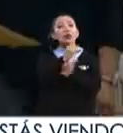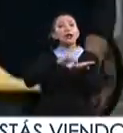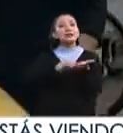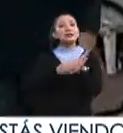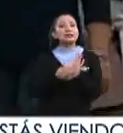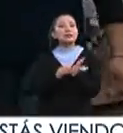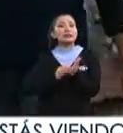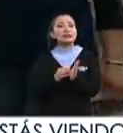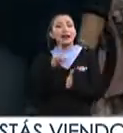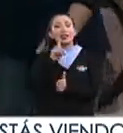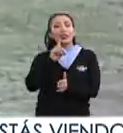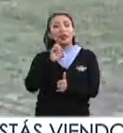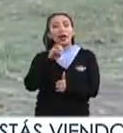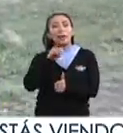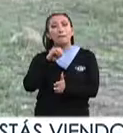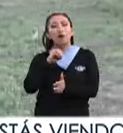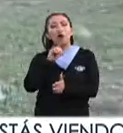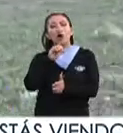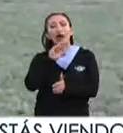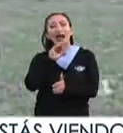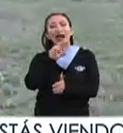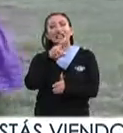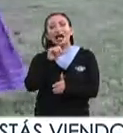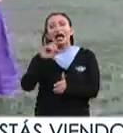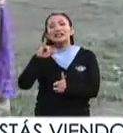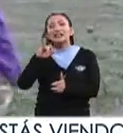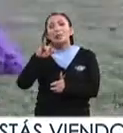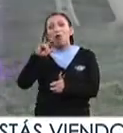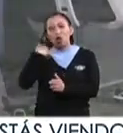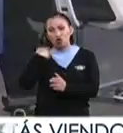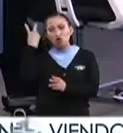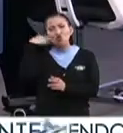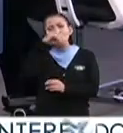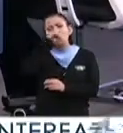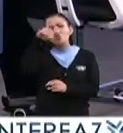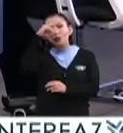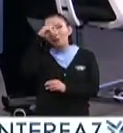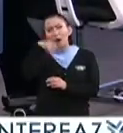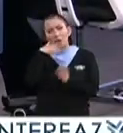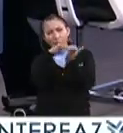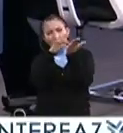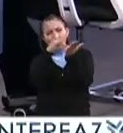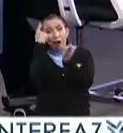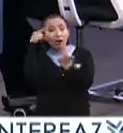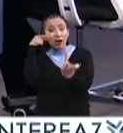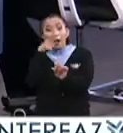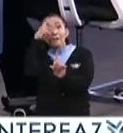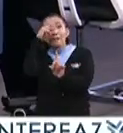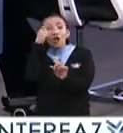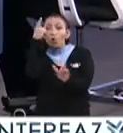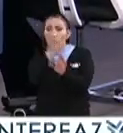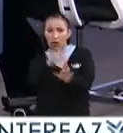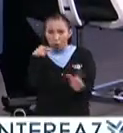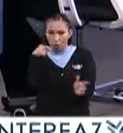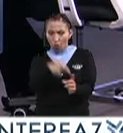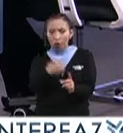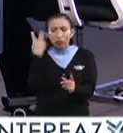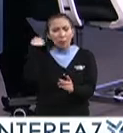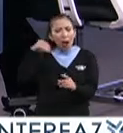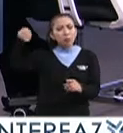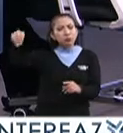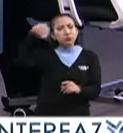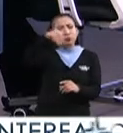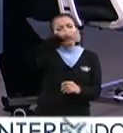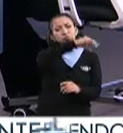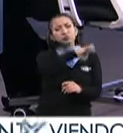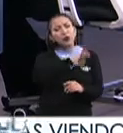Simulada. Y me he dado la tarea de ir por todo México, y es un artículo solo escrito sobre México, y viajo mucho, entonces